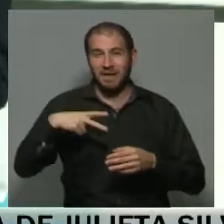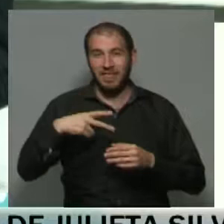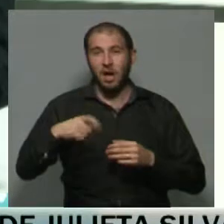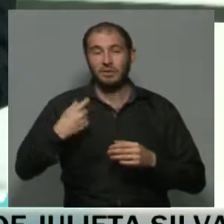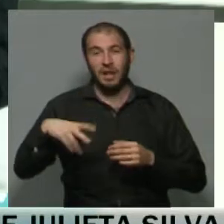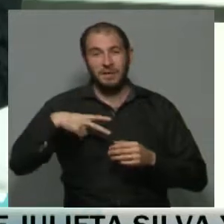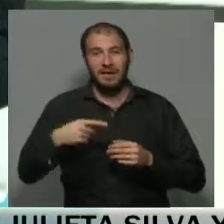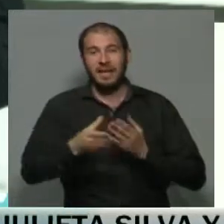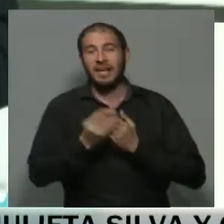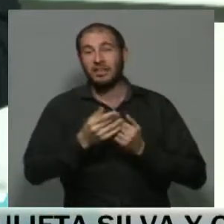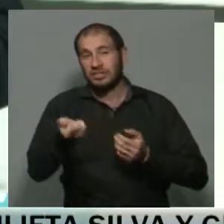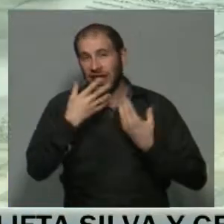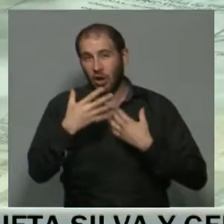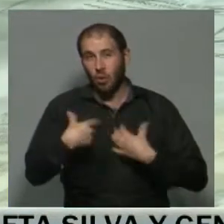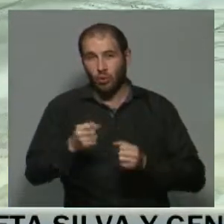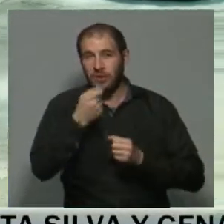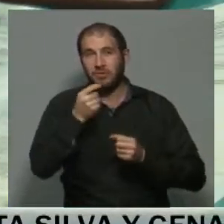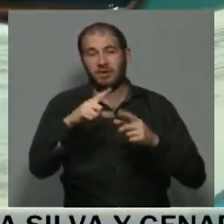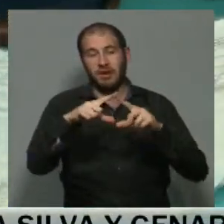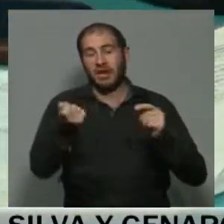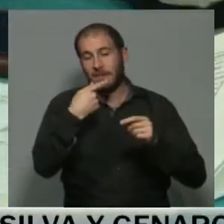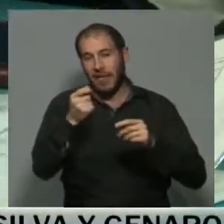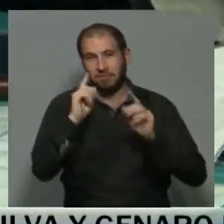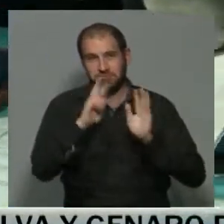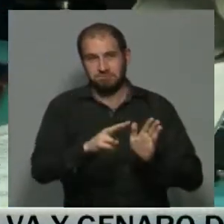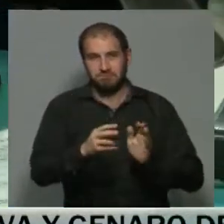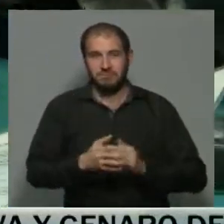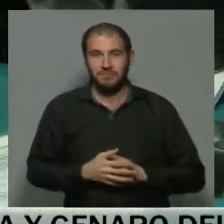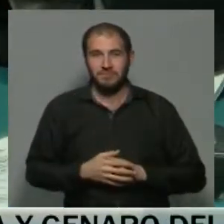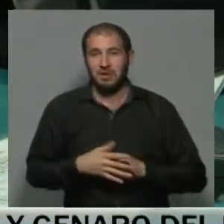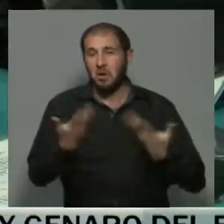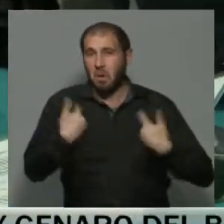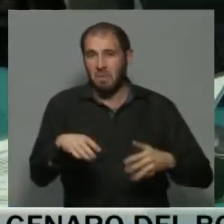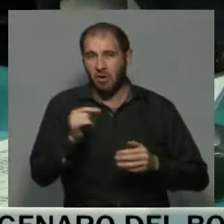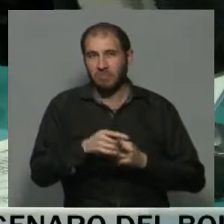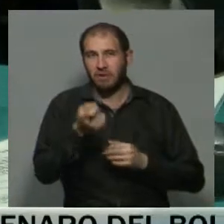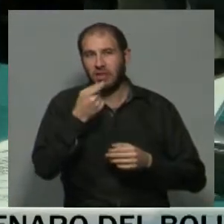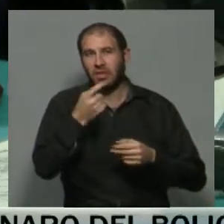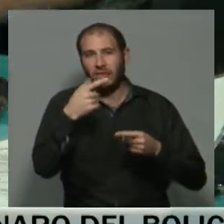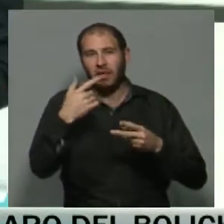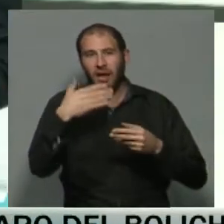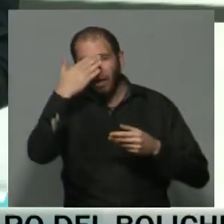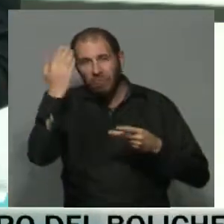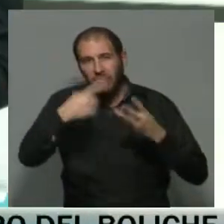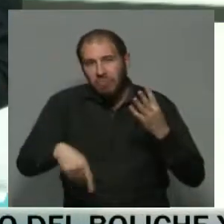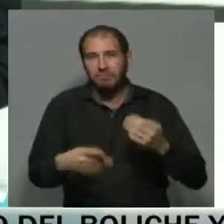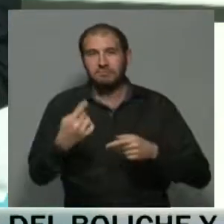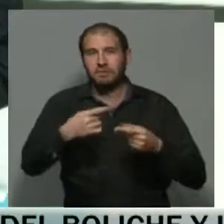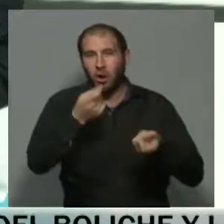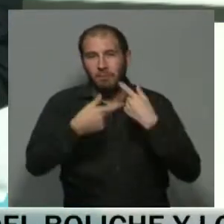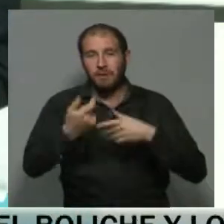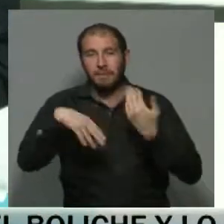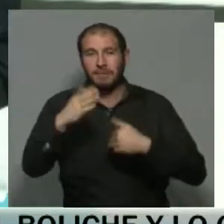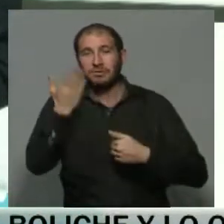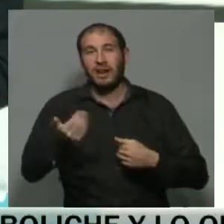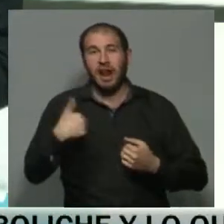atención médica y gastos para la salud. Por eso vemos algunos remedios de los comunes, es decir, los analgésicos, los antibióticos, que son los más consumidos por